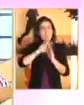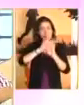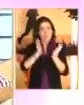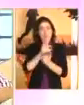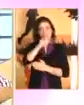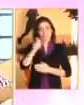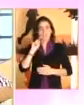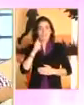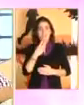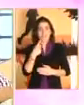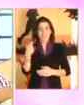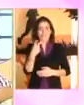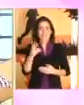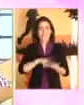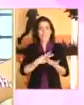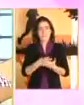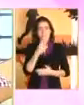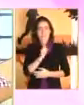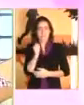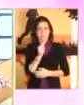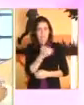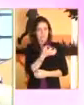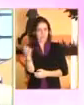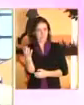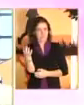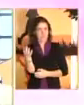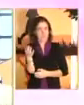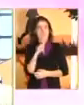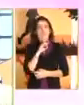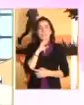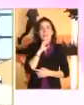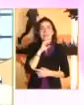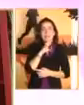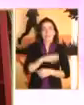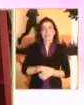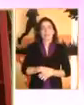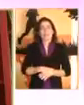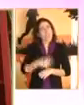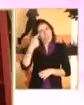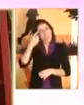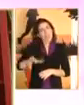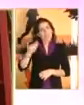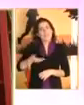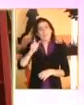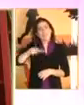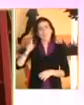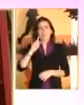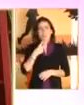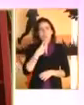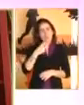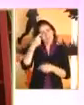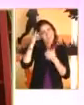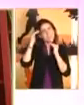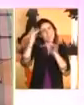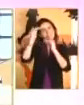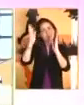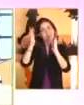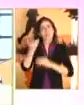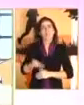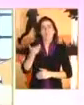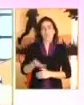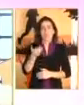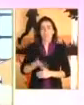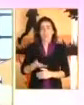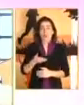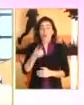intérpretes maravillosas las dos, ¿eh? Sí. Cómo me alegro de que se tenga en cuenta también a las personas sordas. Por supuesto, ¿no? Bueno, si pudiéramos todos los días lo